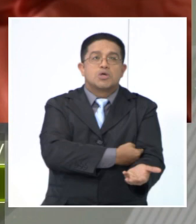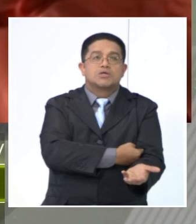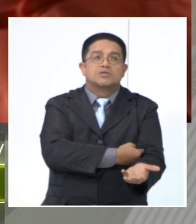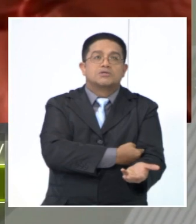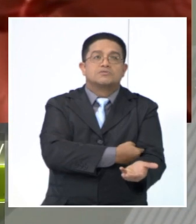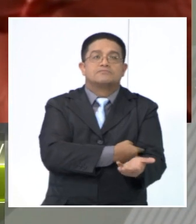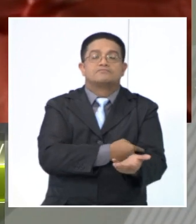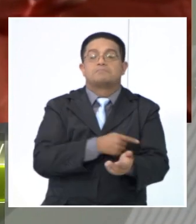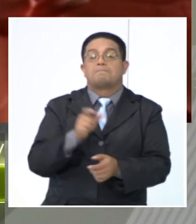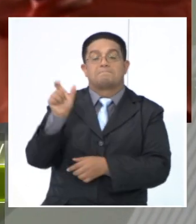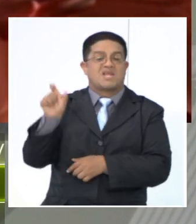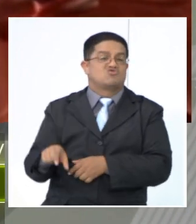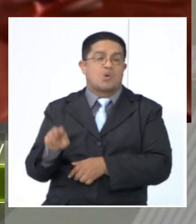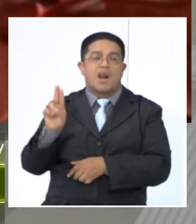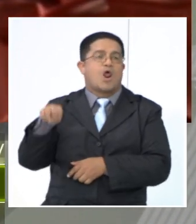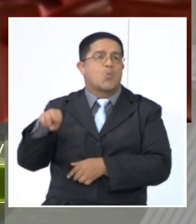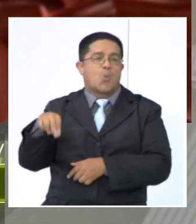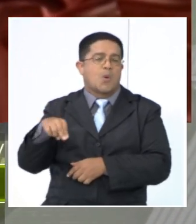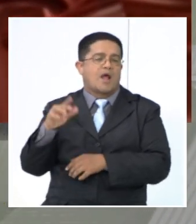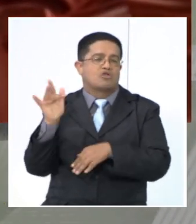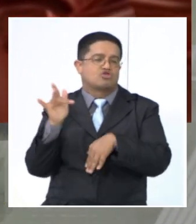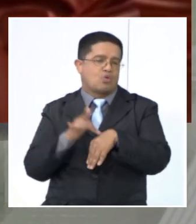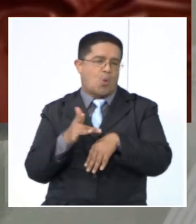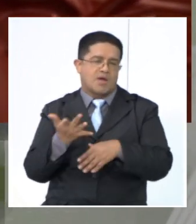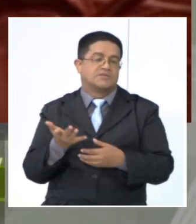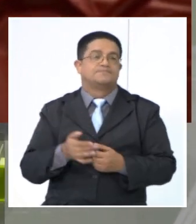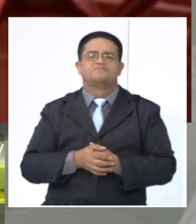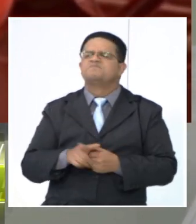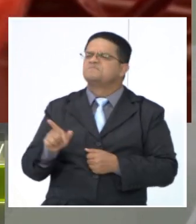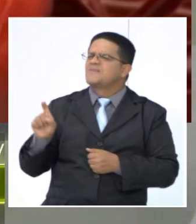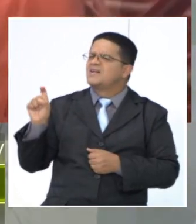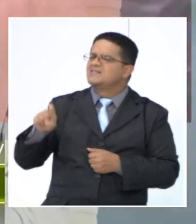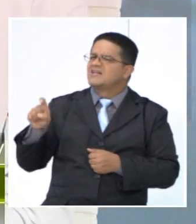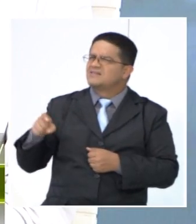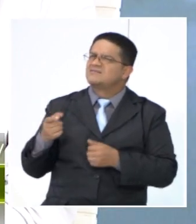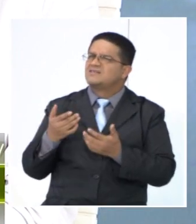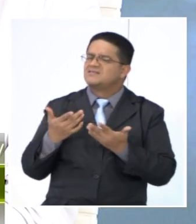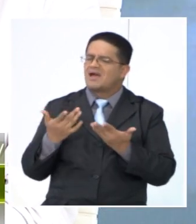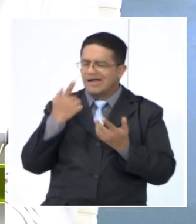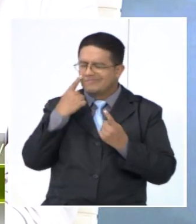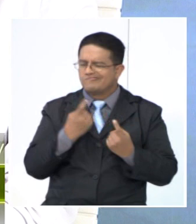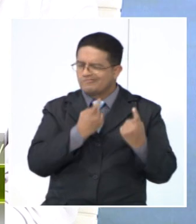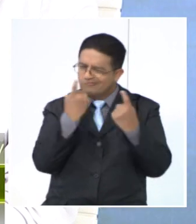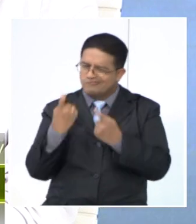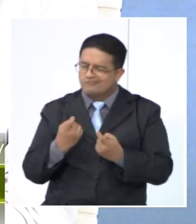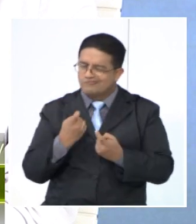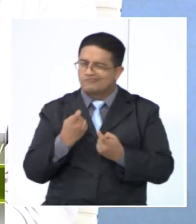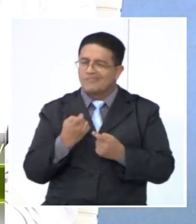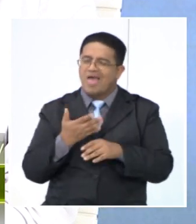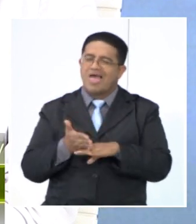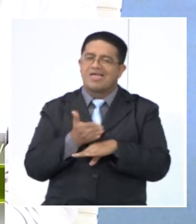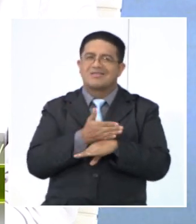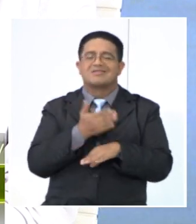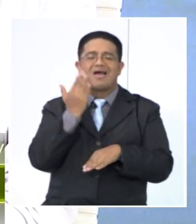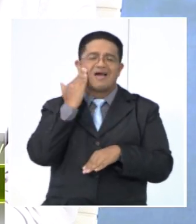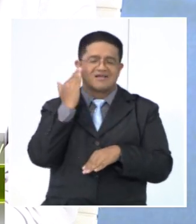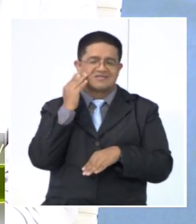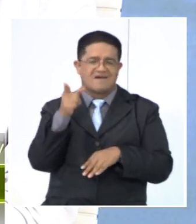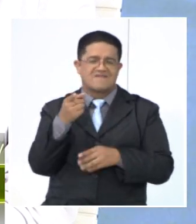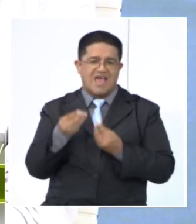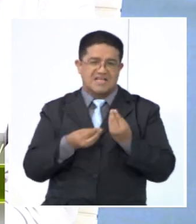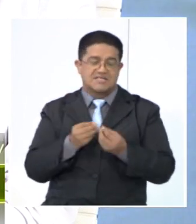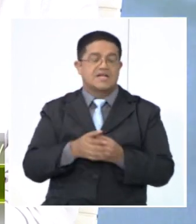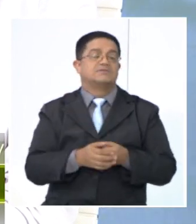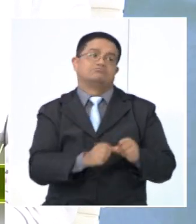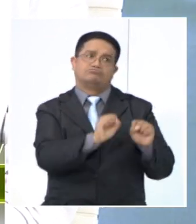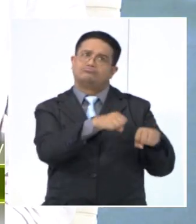el toque de la sangre por el operador. ¿Necesita el paciente un estudio previo también de química sanguínea para hacerse este estudio o no